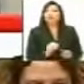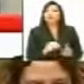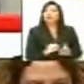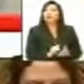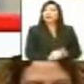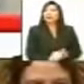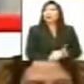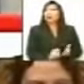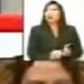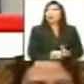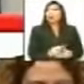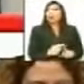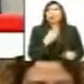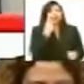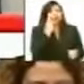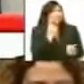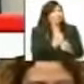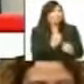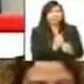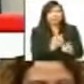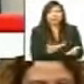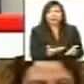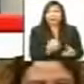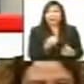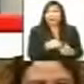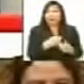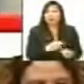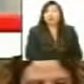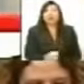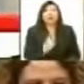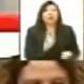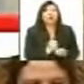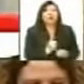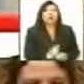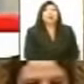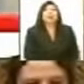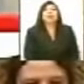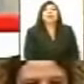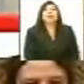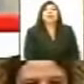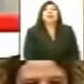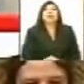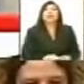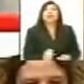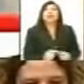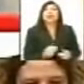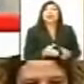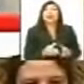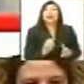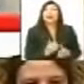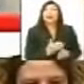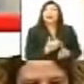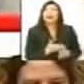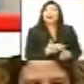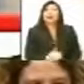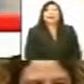que se llama Chile Compra, donde se conocen las condiciones de las ofertas públicas, donde se conocen las características de la licitación. Gran parte de los problemas